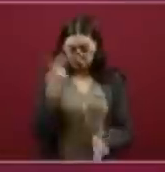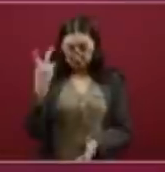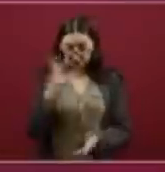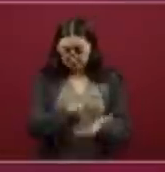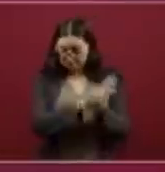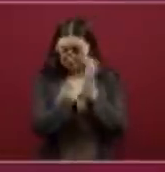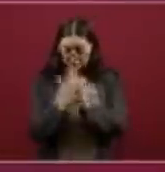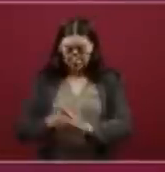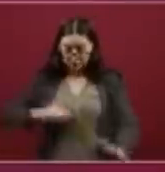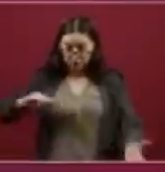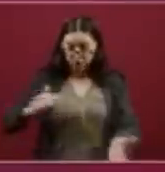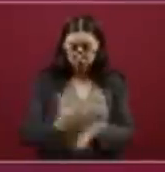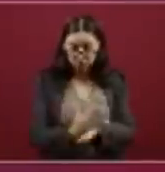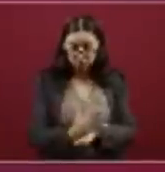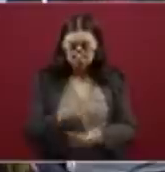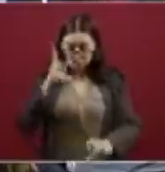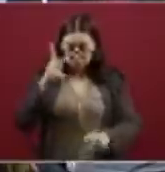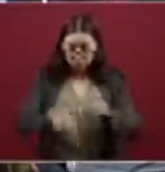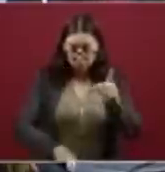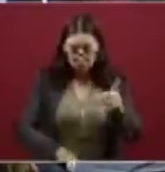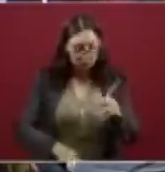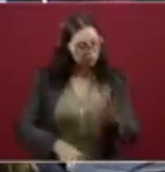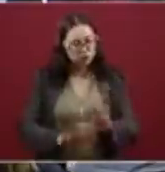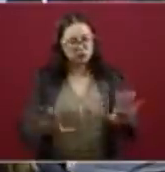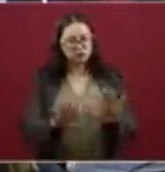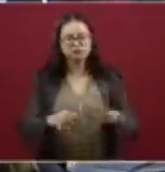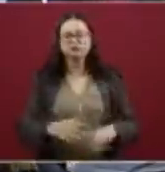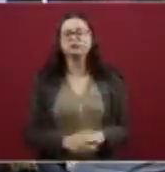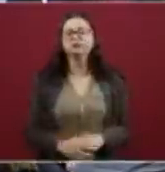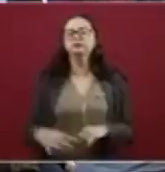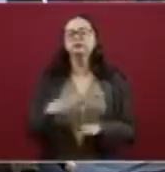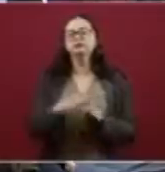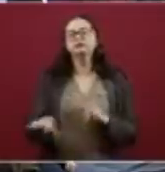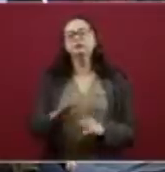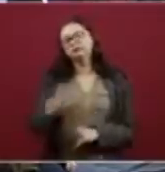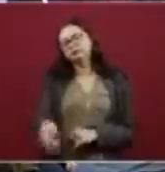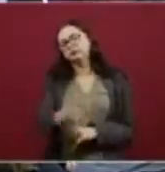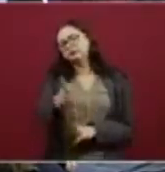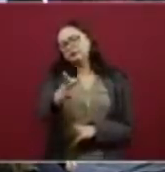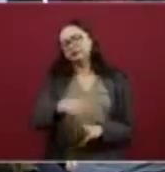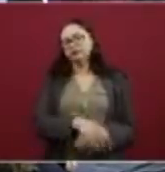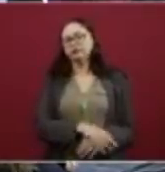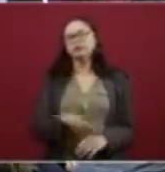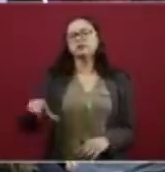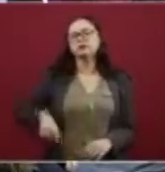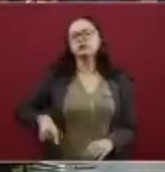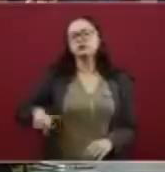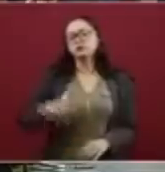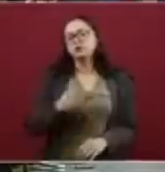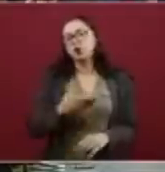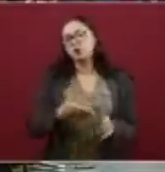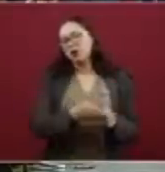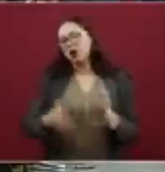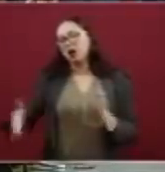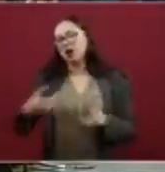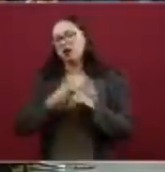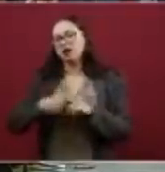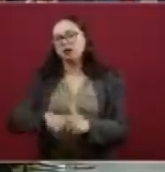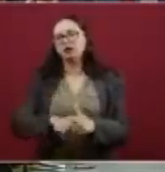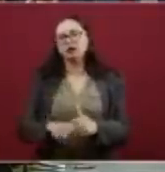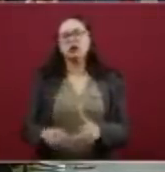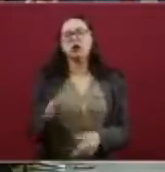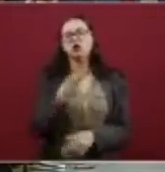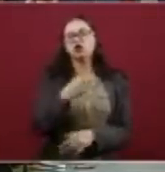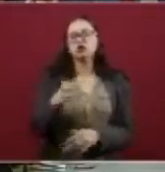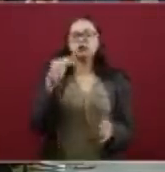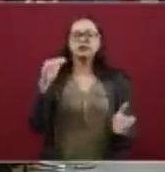transformación, este cambio. Y una última pregunta, presidente. Su gobierno, a su llegada, usted anunció el plantío de 200